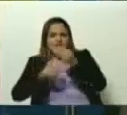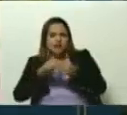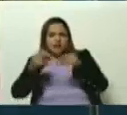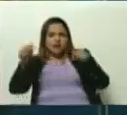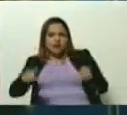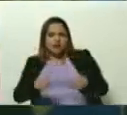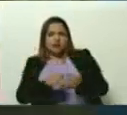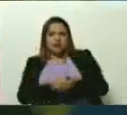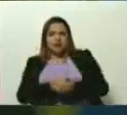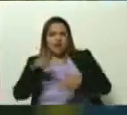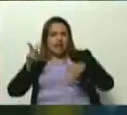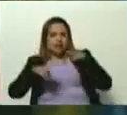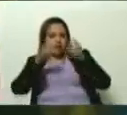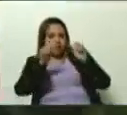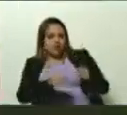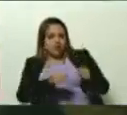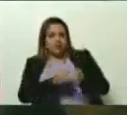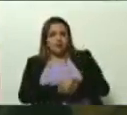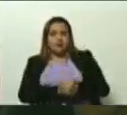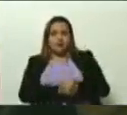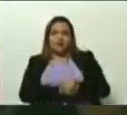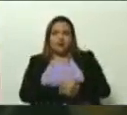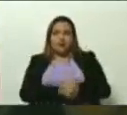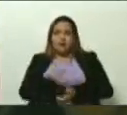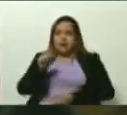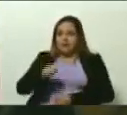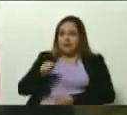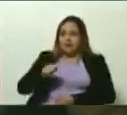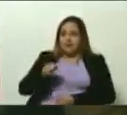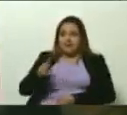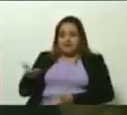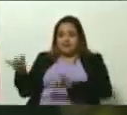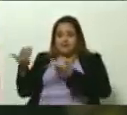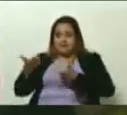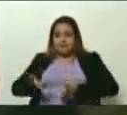en esta Expo Seguridad Ciudadana. Así es, esto nos permite